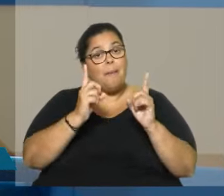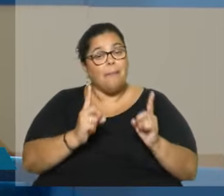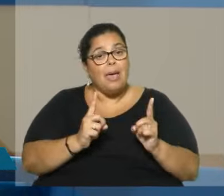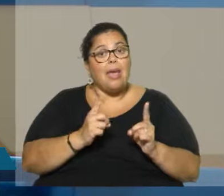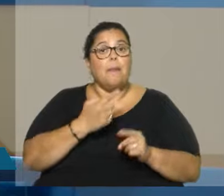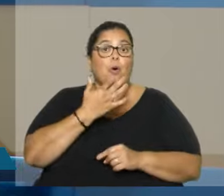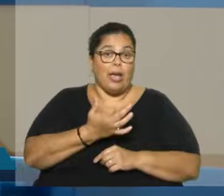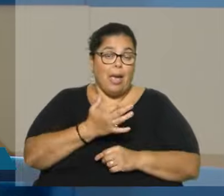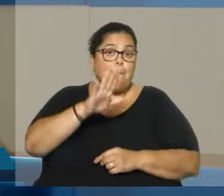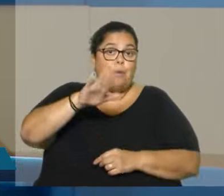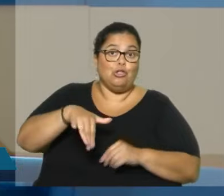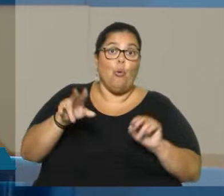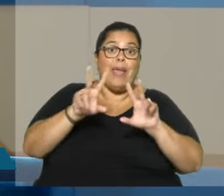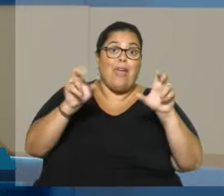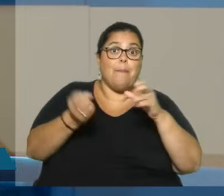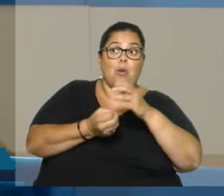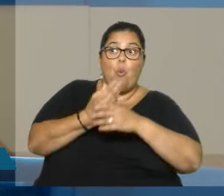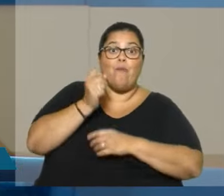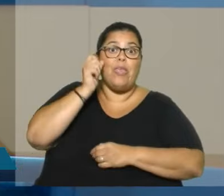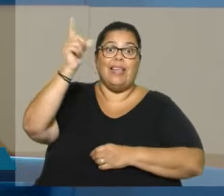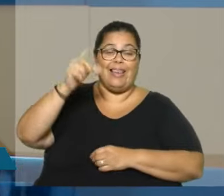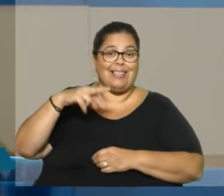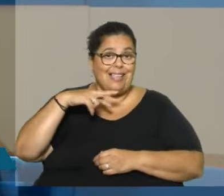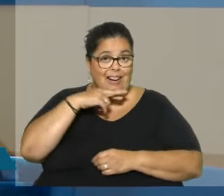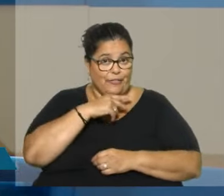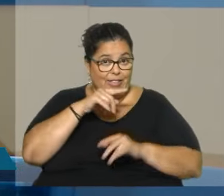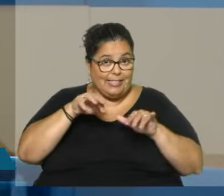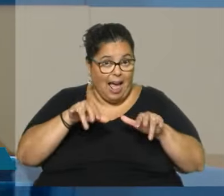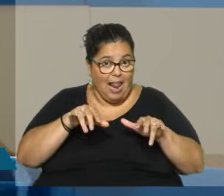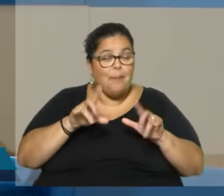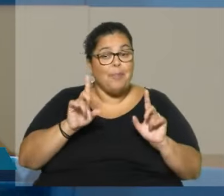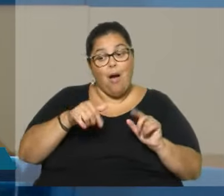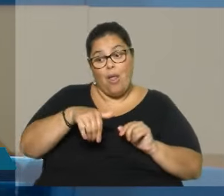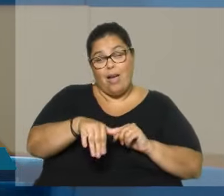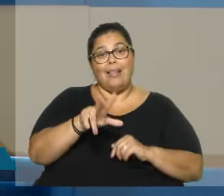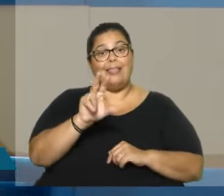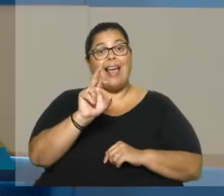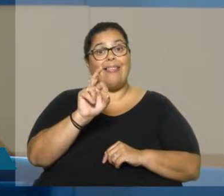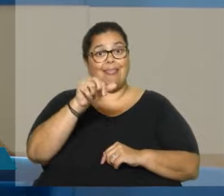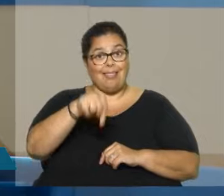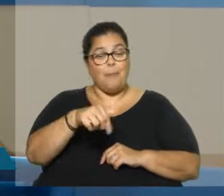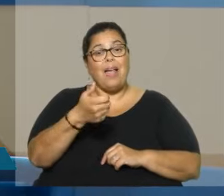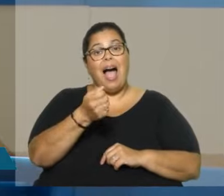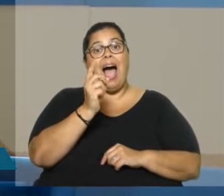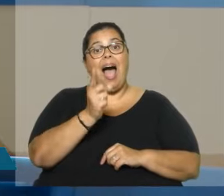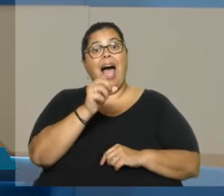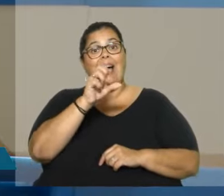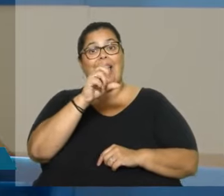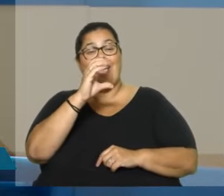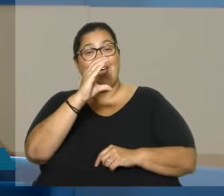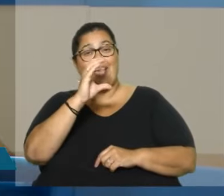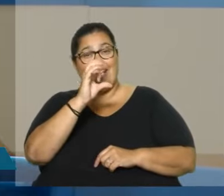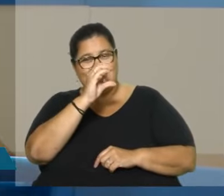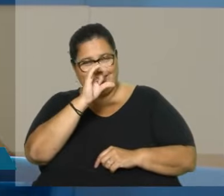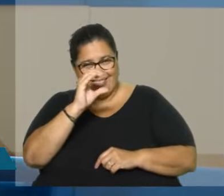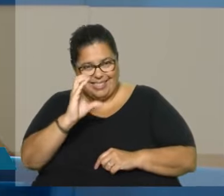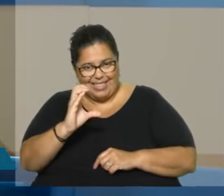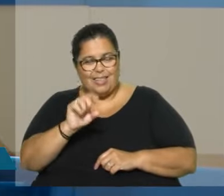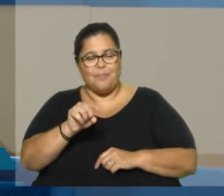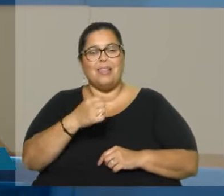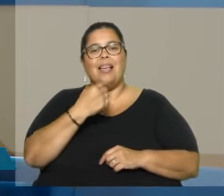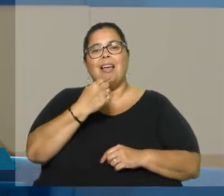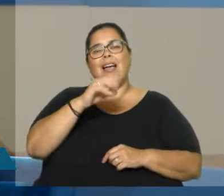Inteligencia artificial ahora el 30 de este mes eh la agesic que es la agencia de gobierno electrónico para la sociedad de